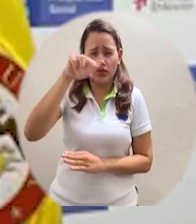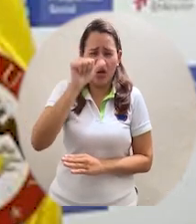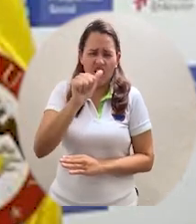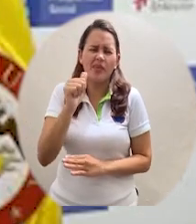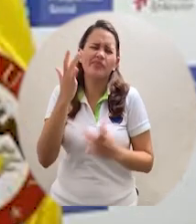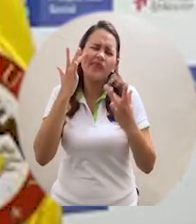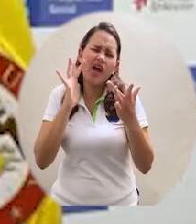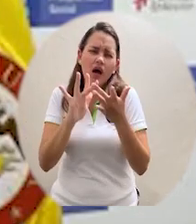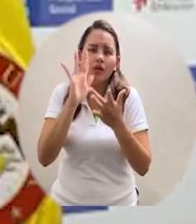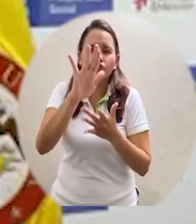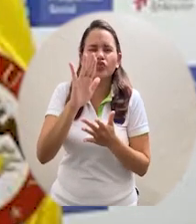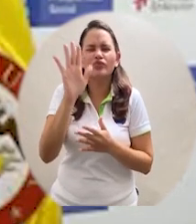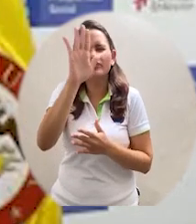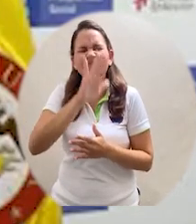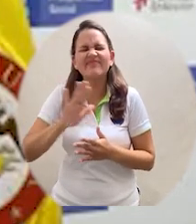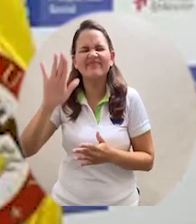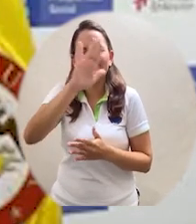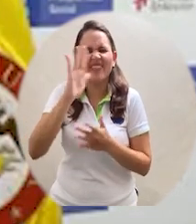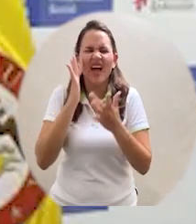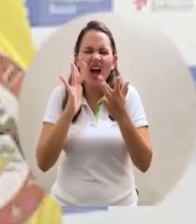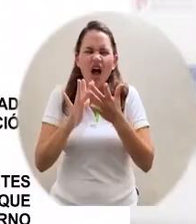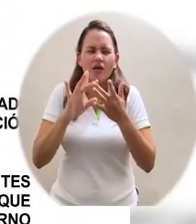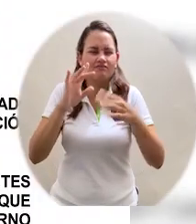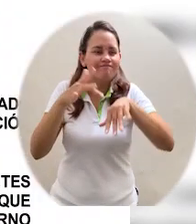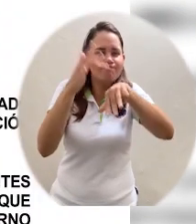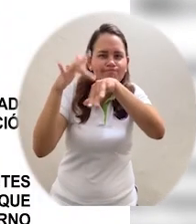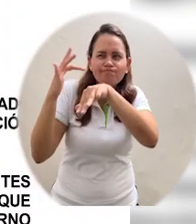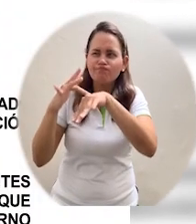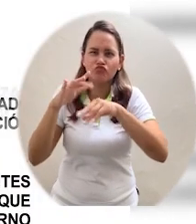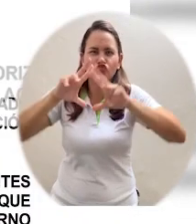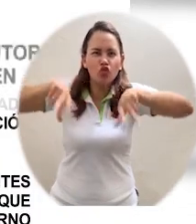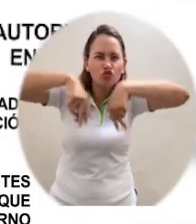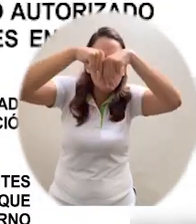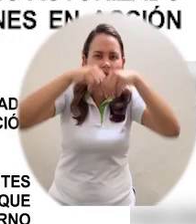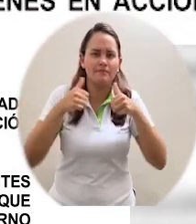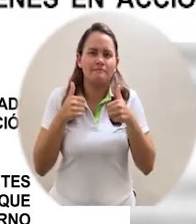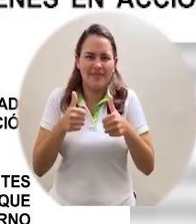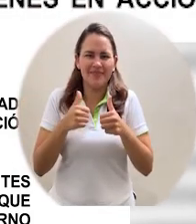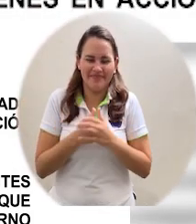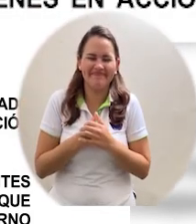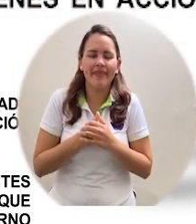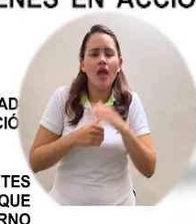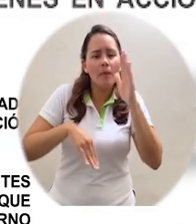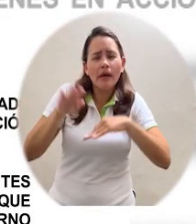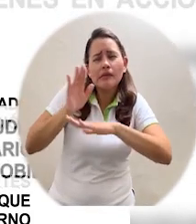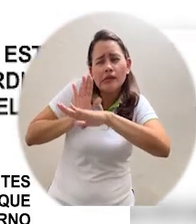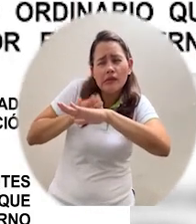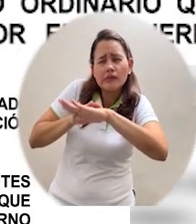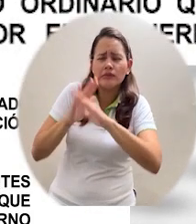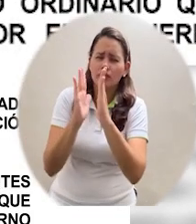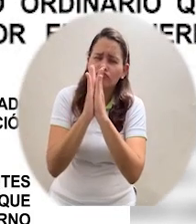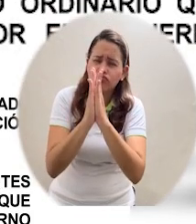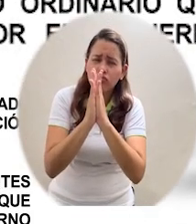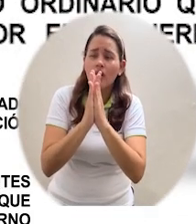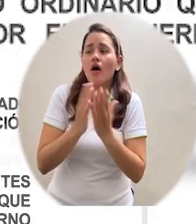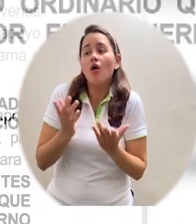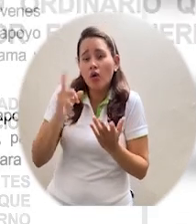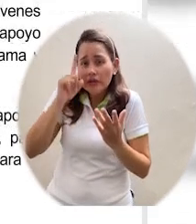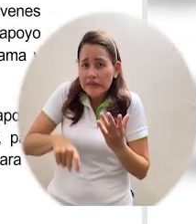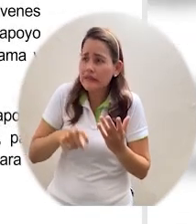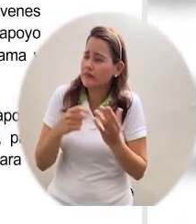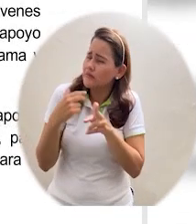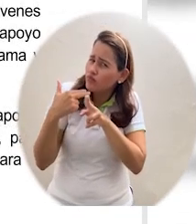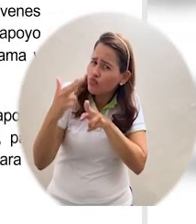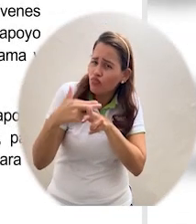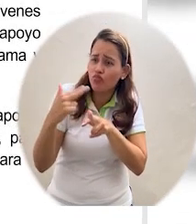Departamento para la Prosperidad Social, que el pago que se tiene previsto para el mes de mayo sea adelantado a principios del mes de abril, para que los